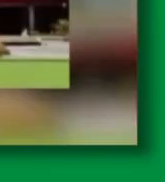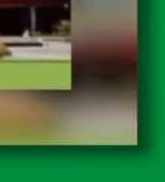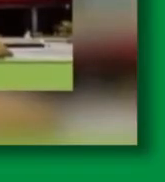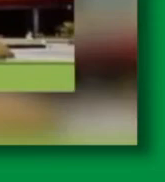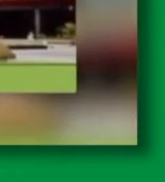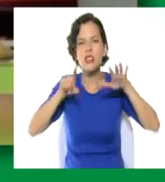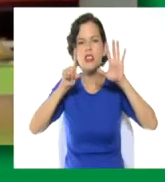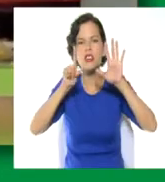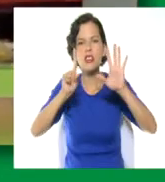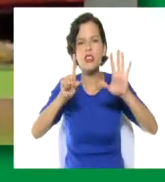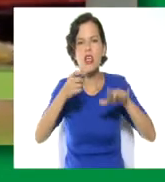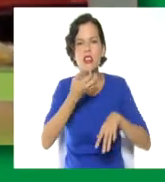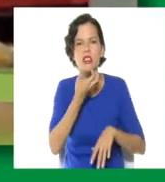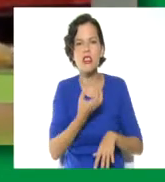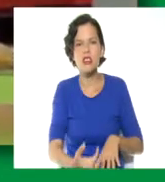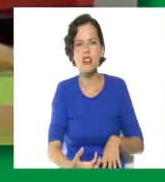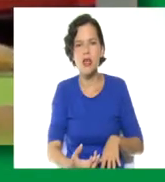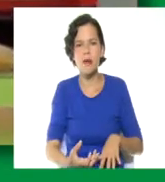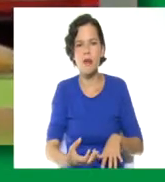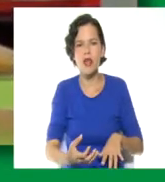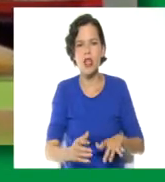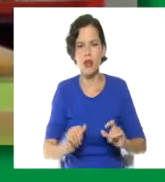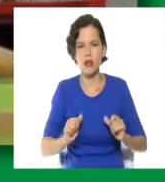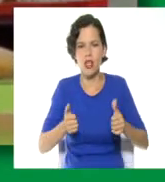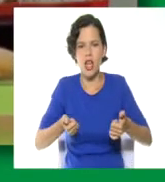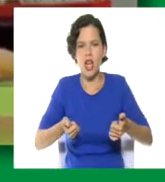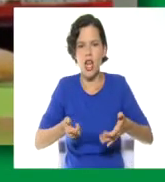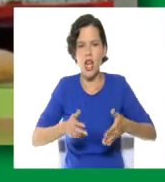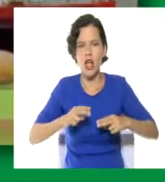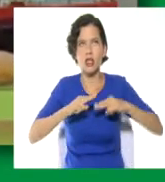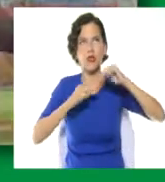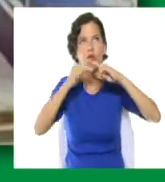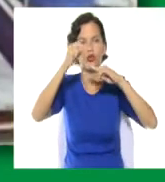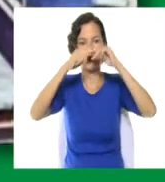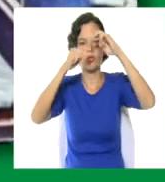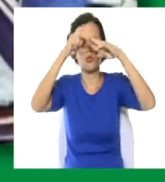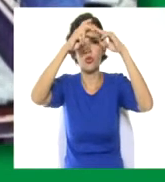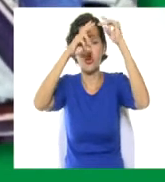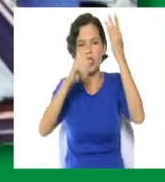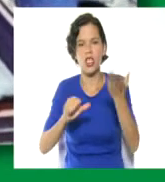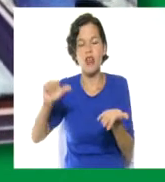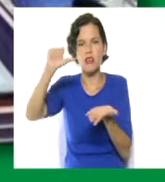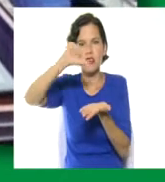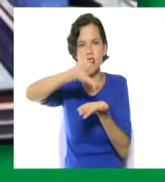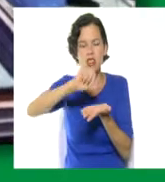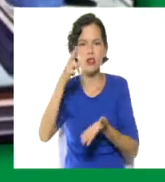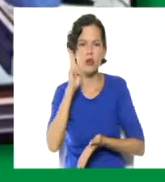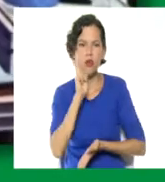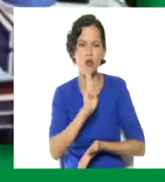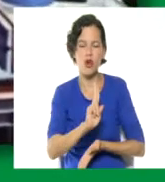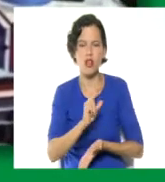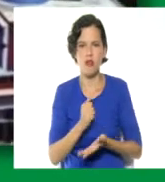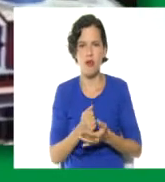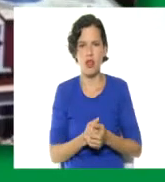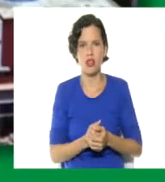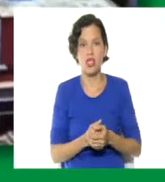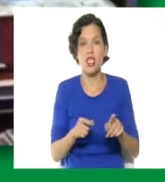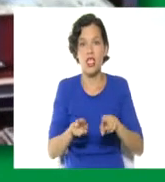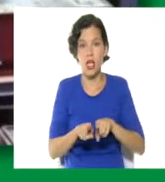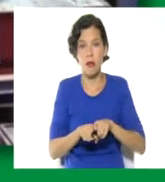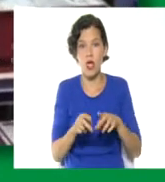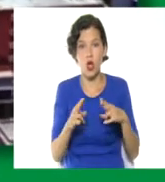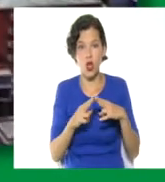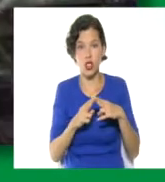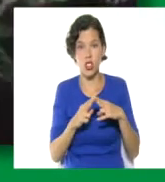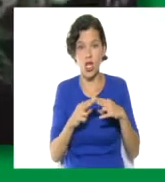El 6 de diciembre se inauguran las Torres del Centro Simón Bolívar. Las Torres del Centro Simón Bolívar, también conocidas como